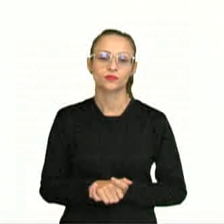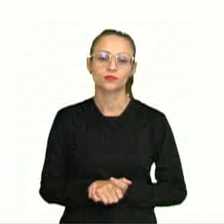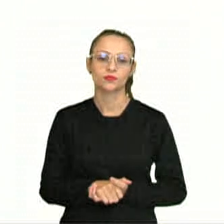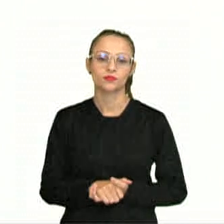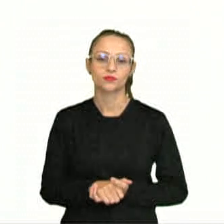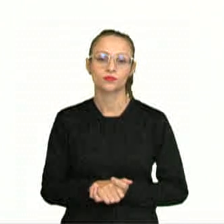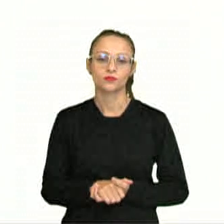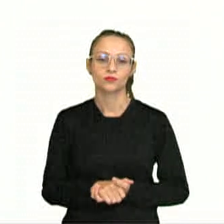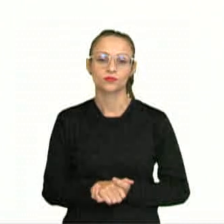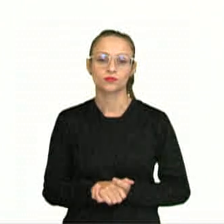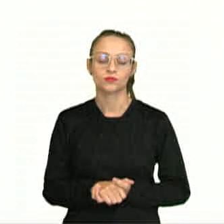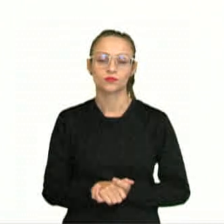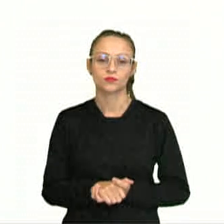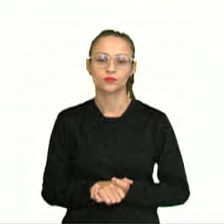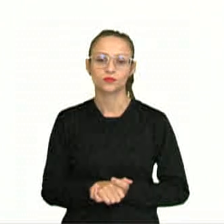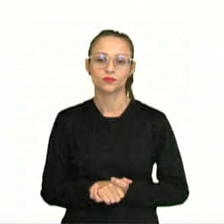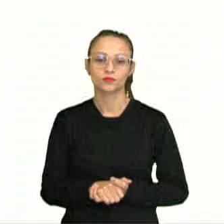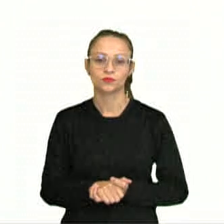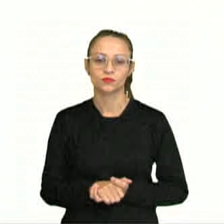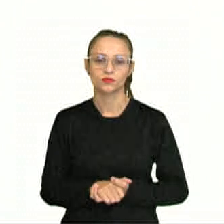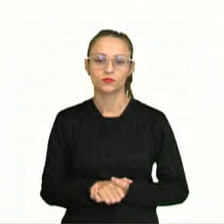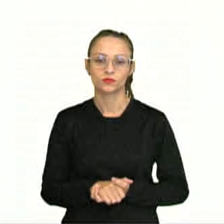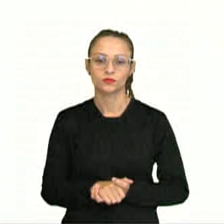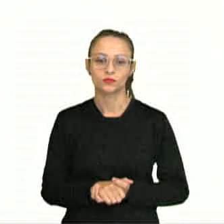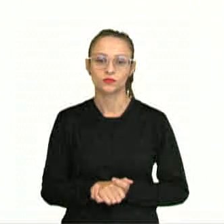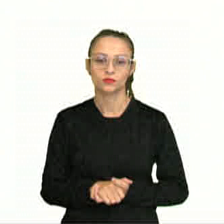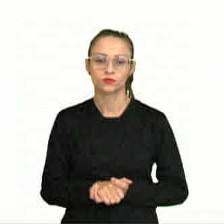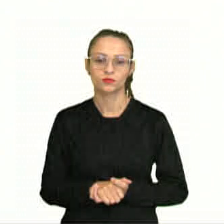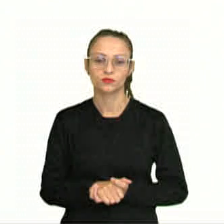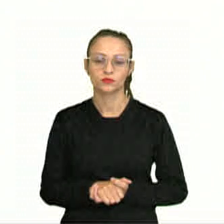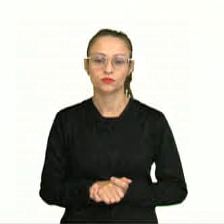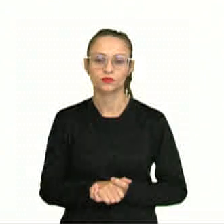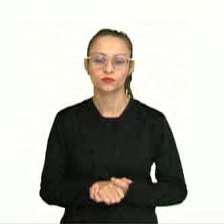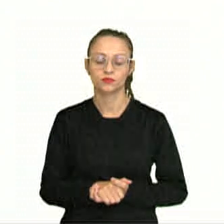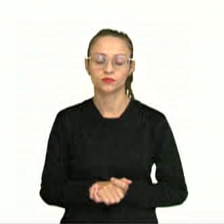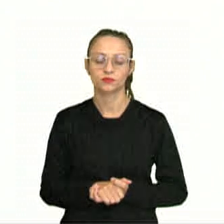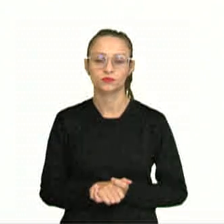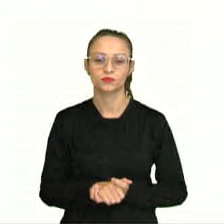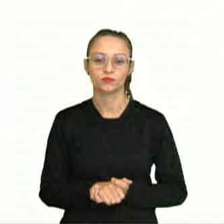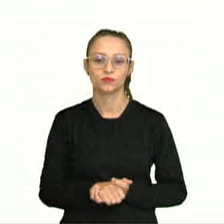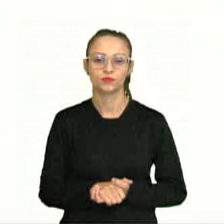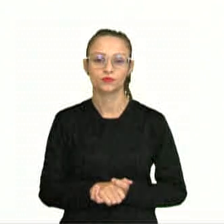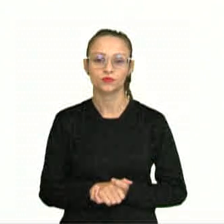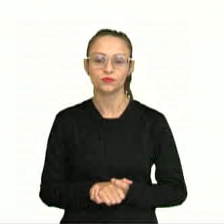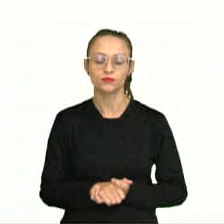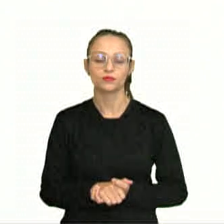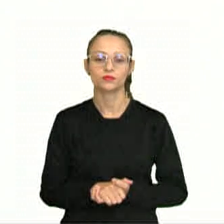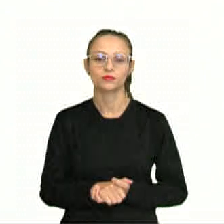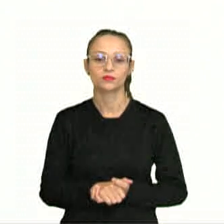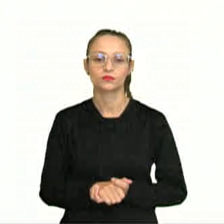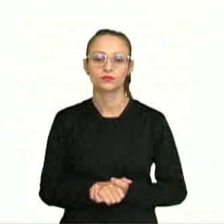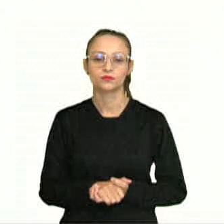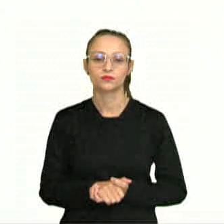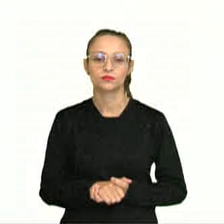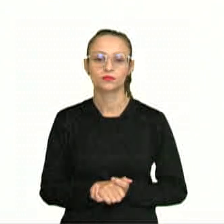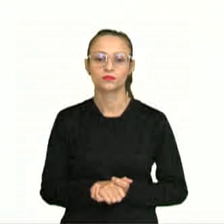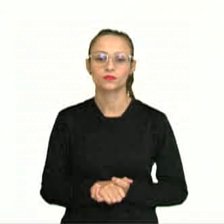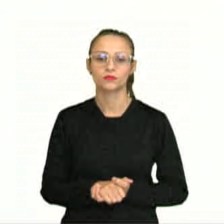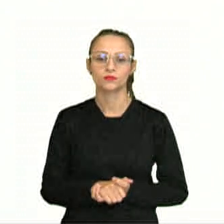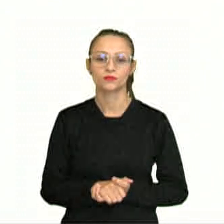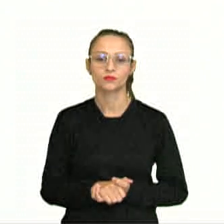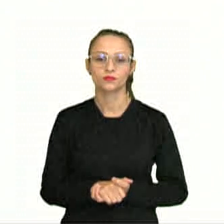comparativos utilizando los adjetivos del recuadro y la indicación de comparación que está